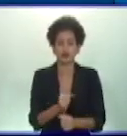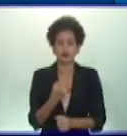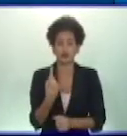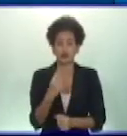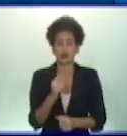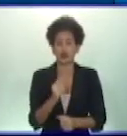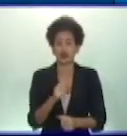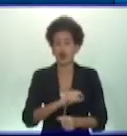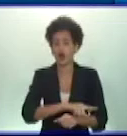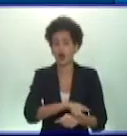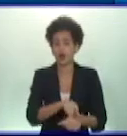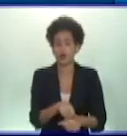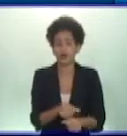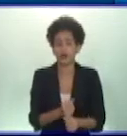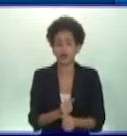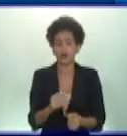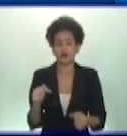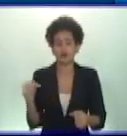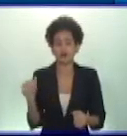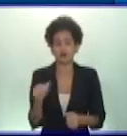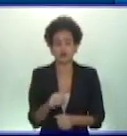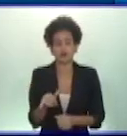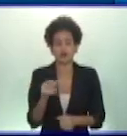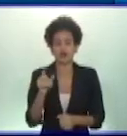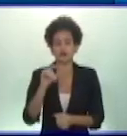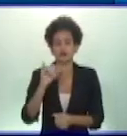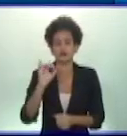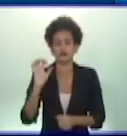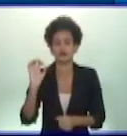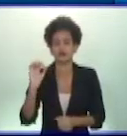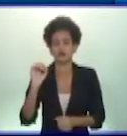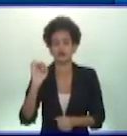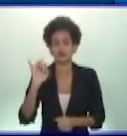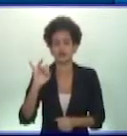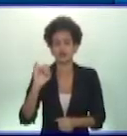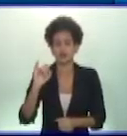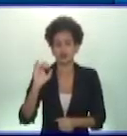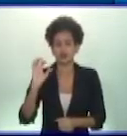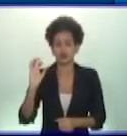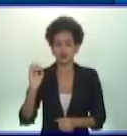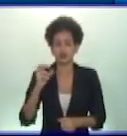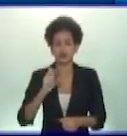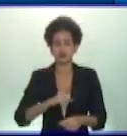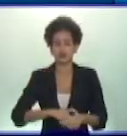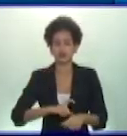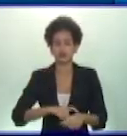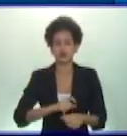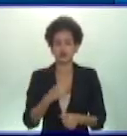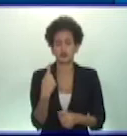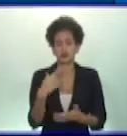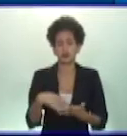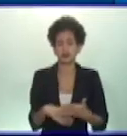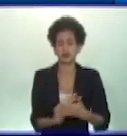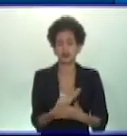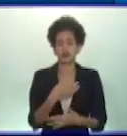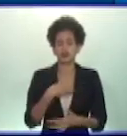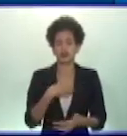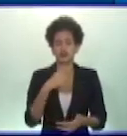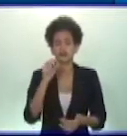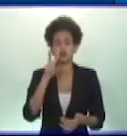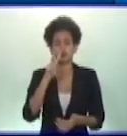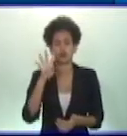60 minutos y el día, un día equivale a 24 horas. Bueno, si